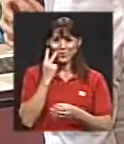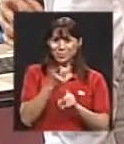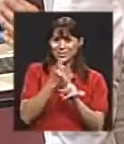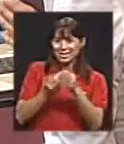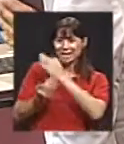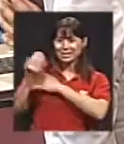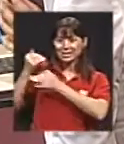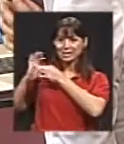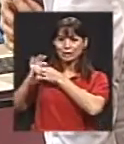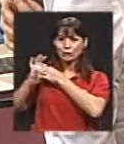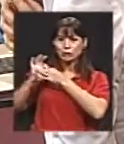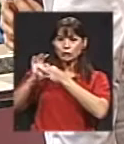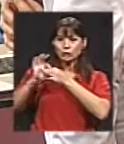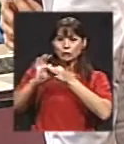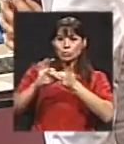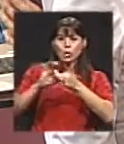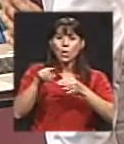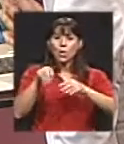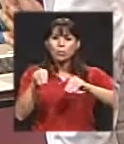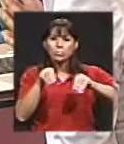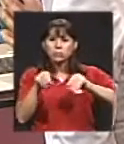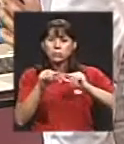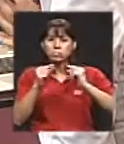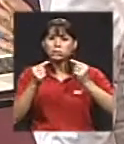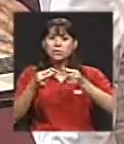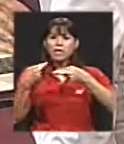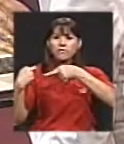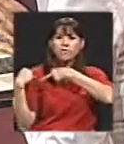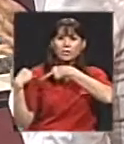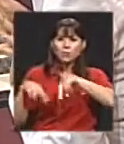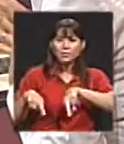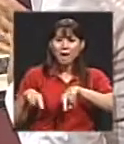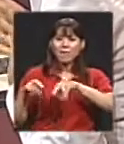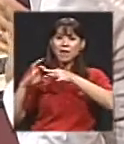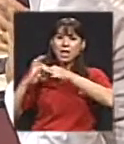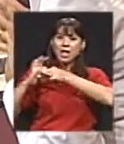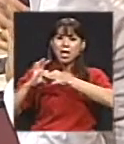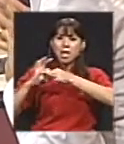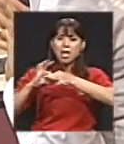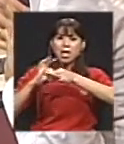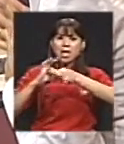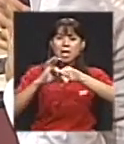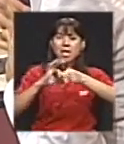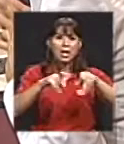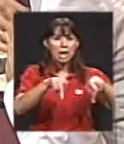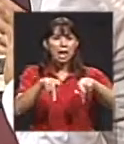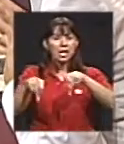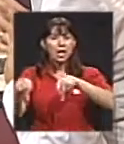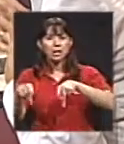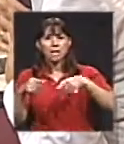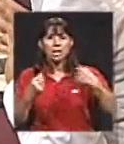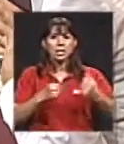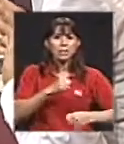movimiento irresponsable que viene enlazado y que hace que esto la gente está asustada y entonces hay